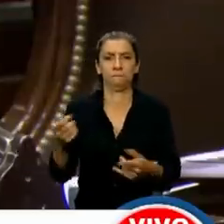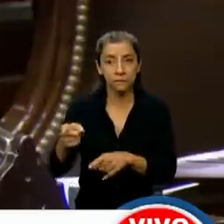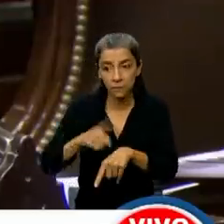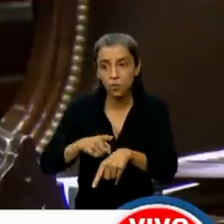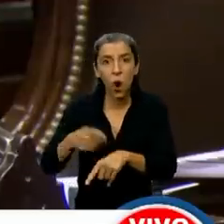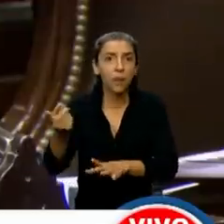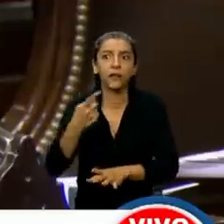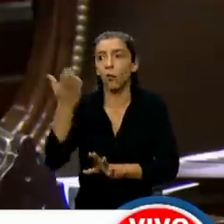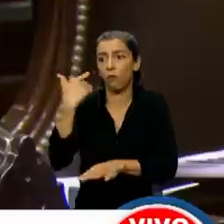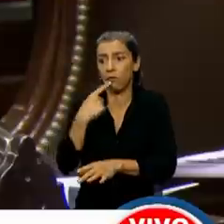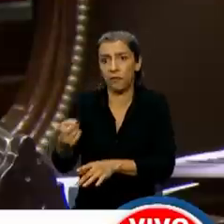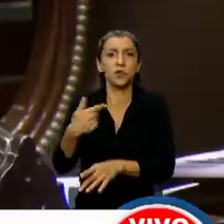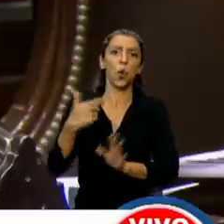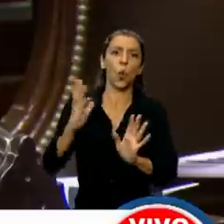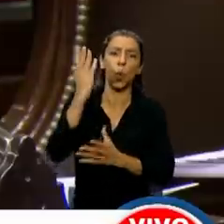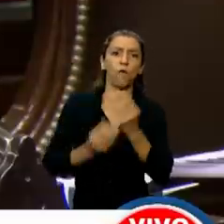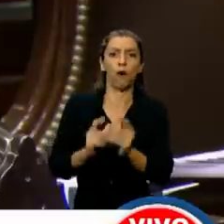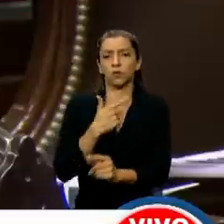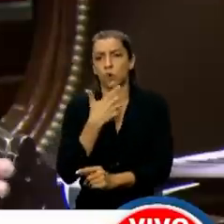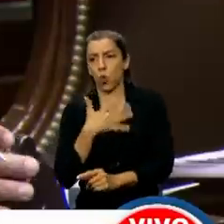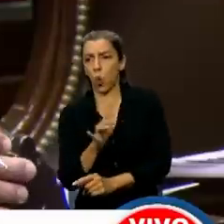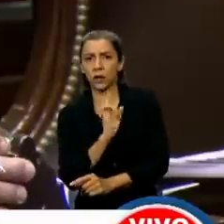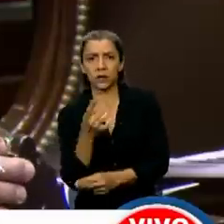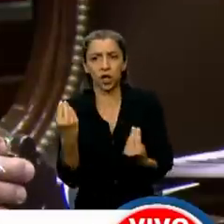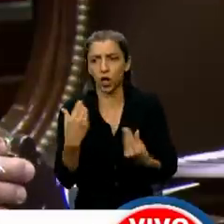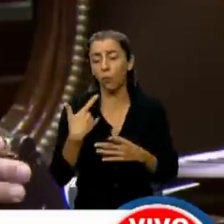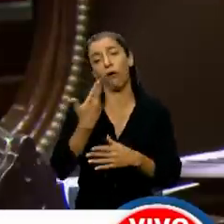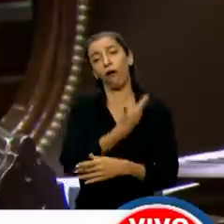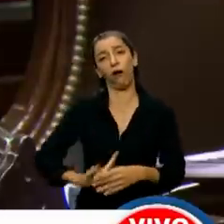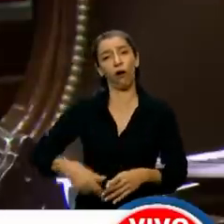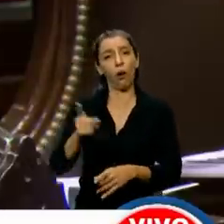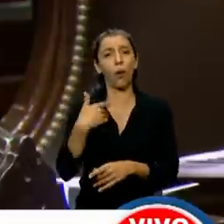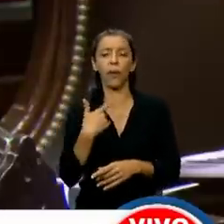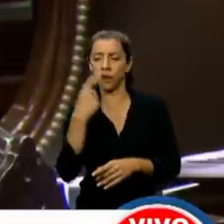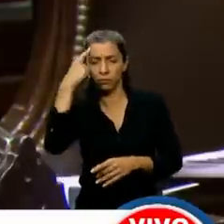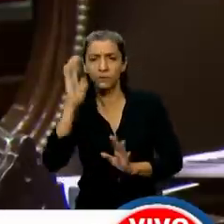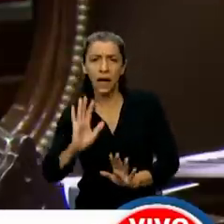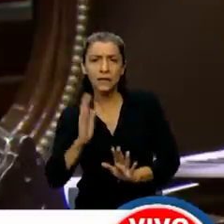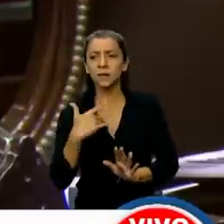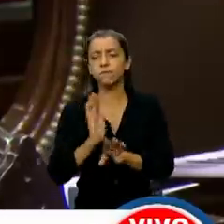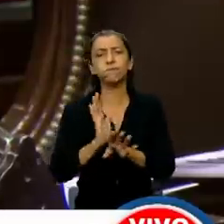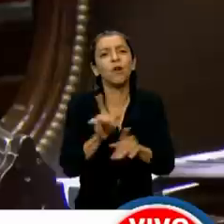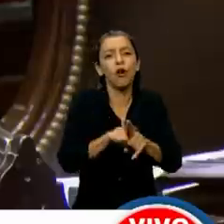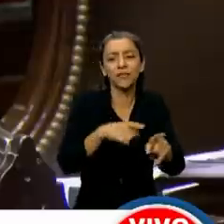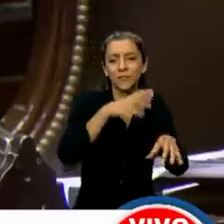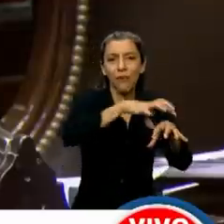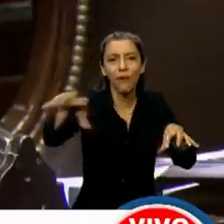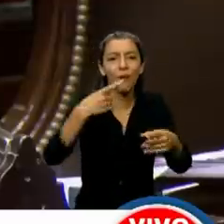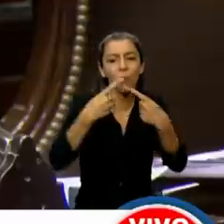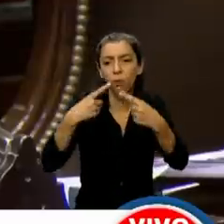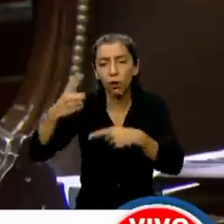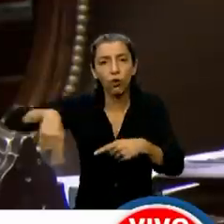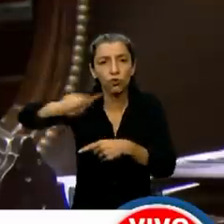lo podía entender porque muchas en la estimación que hacía el gobierno era la que hacían las consultoras lo que se olvidó de decir todas las